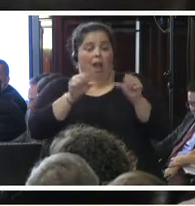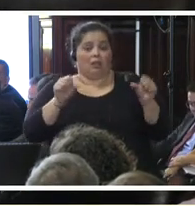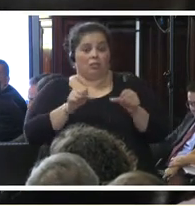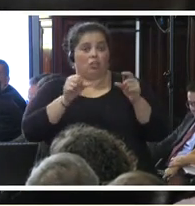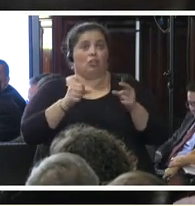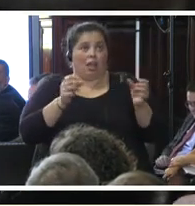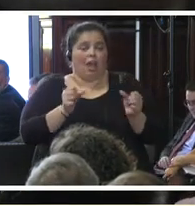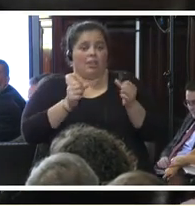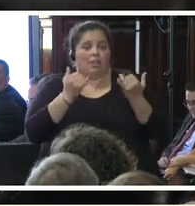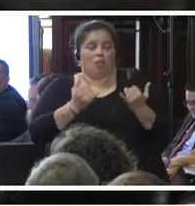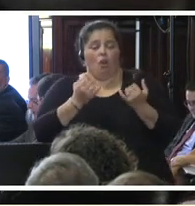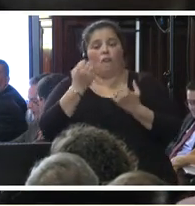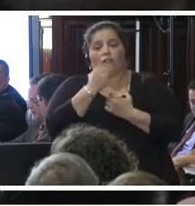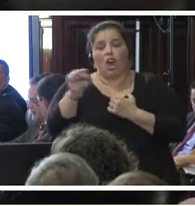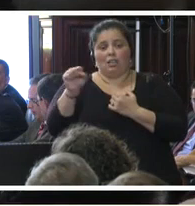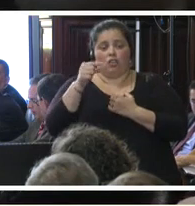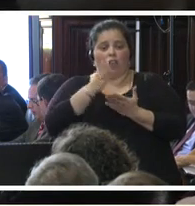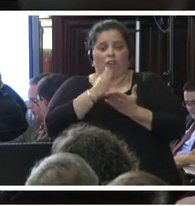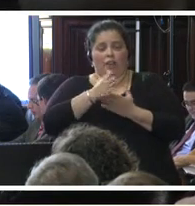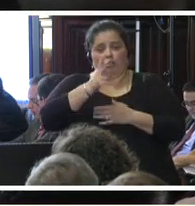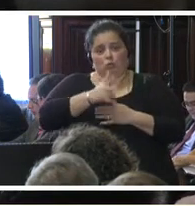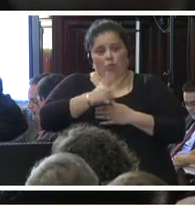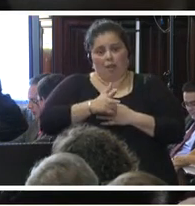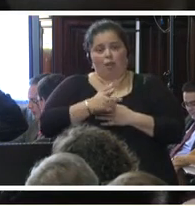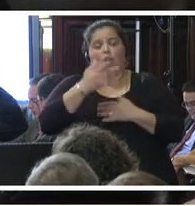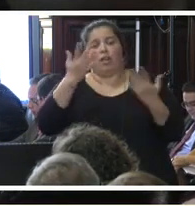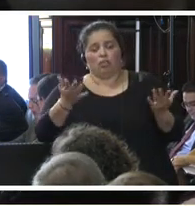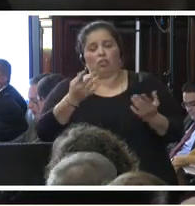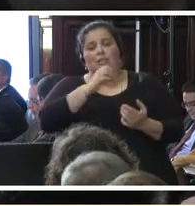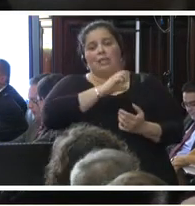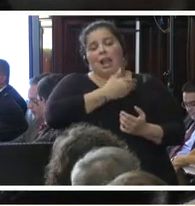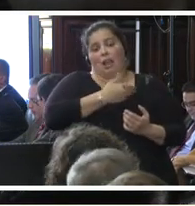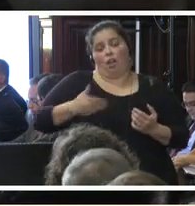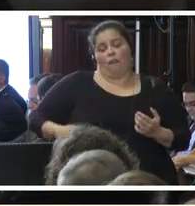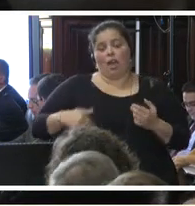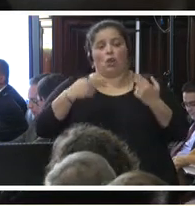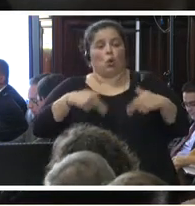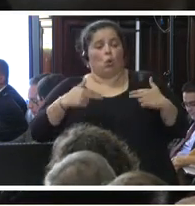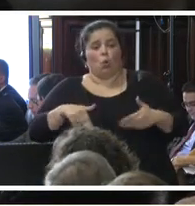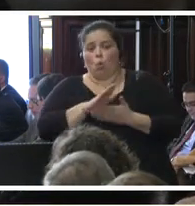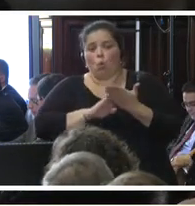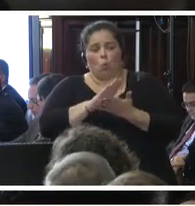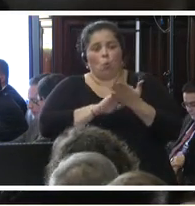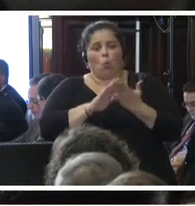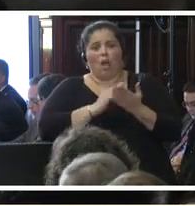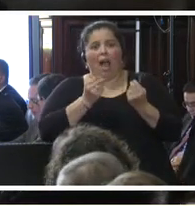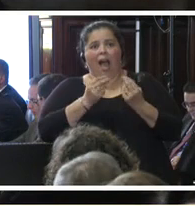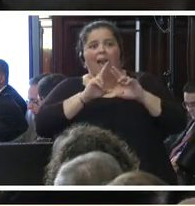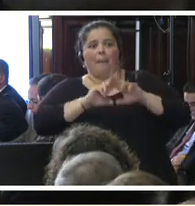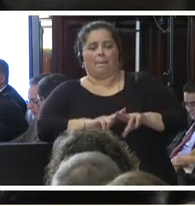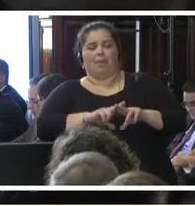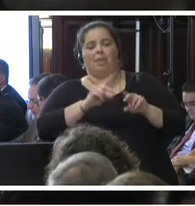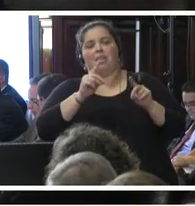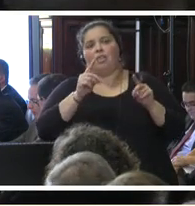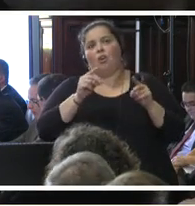de violaciones a los derechos humanos. Es decir, el gobierno en ningún momento ha impedido la estrategia de